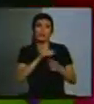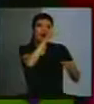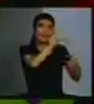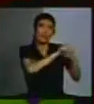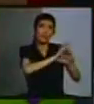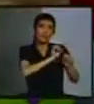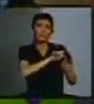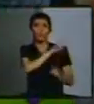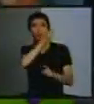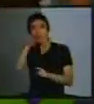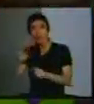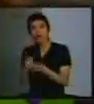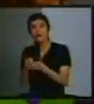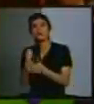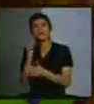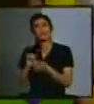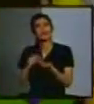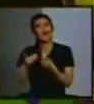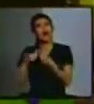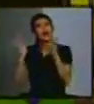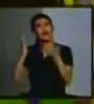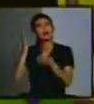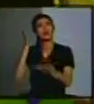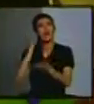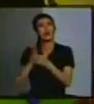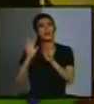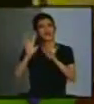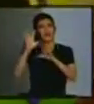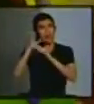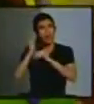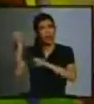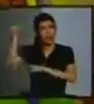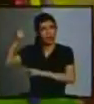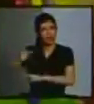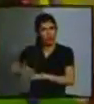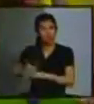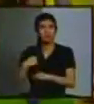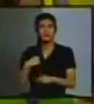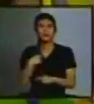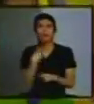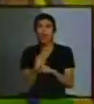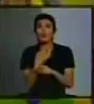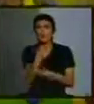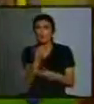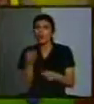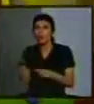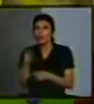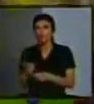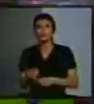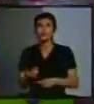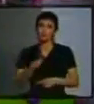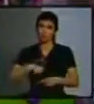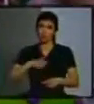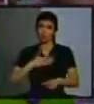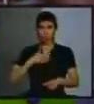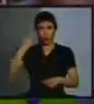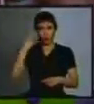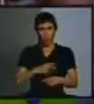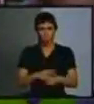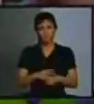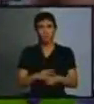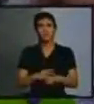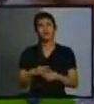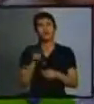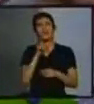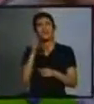hacerlo, van a tener abierto hasta las 10 de la noche. Conversamos con ellos y esto fue lo que nos dijeron. Nosotros somos los dueños, casi los trabajadores